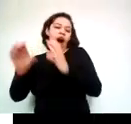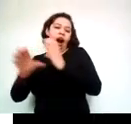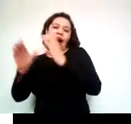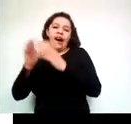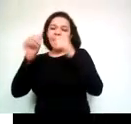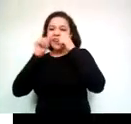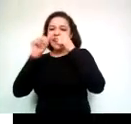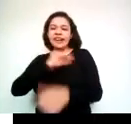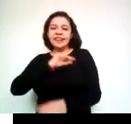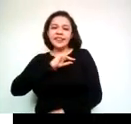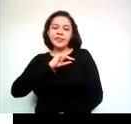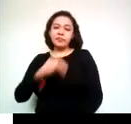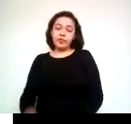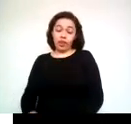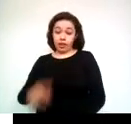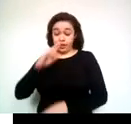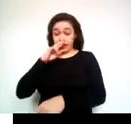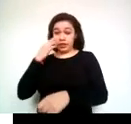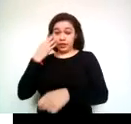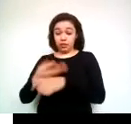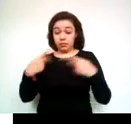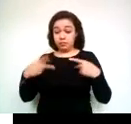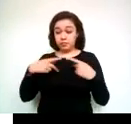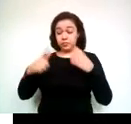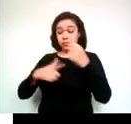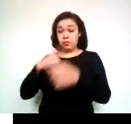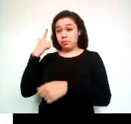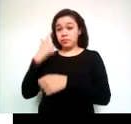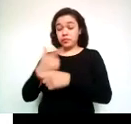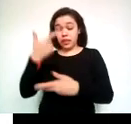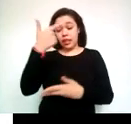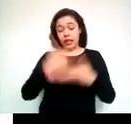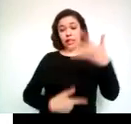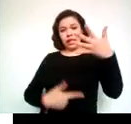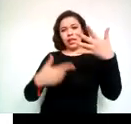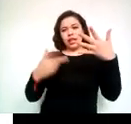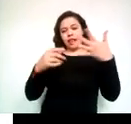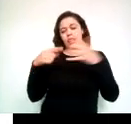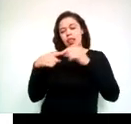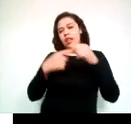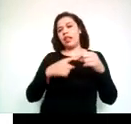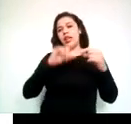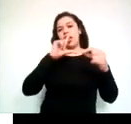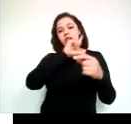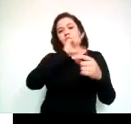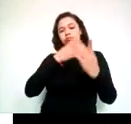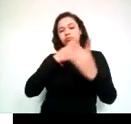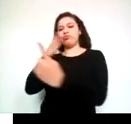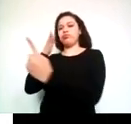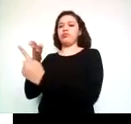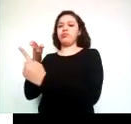La responsabilidad del patrón es identificarlo a través de esta guía de referencia y canalizarlo de la manera adecuada, y lo vamos a ver